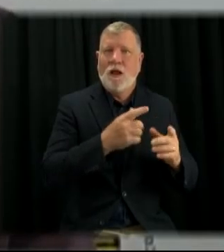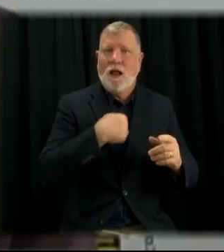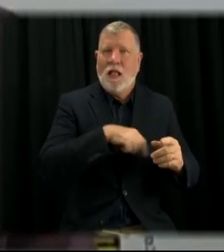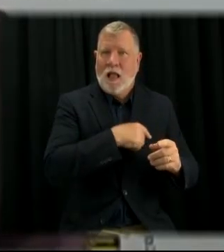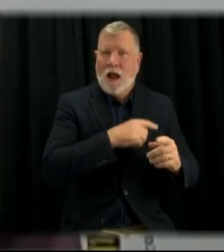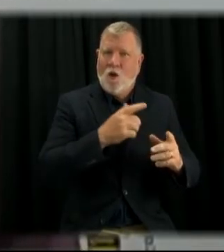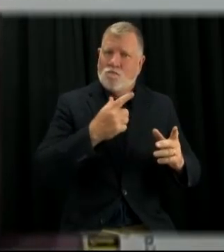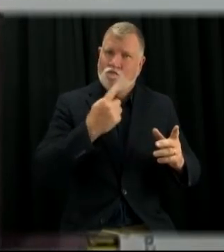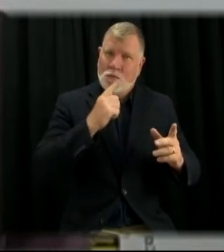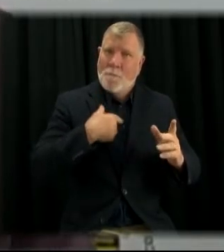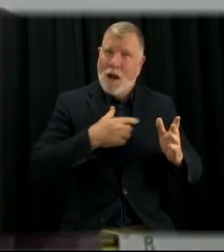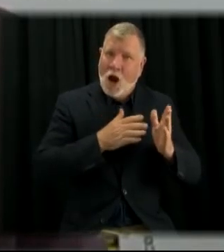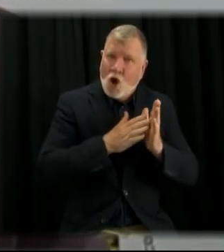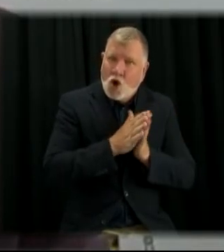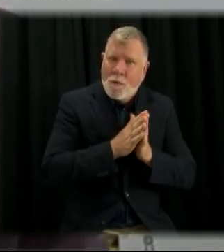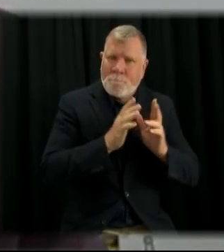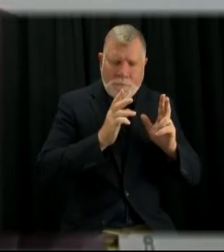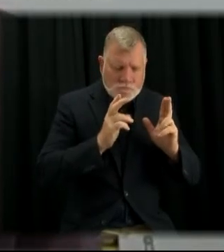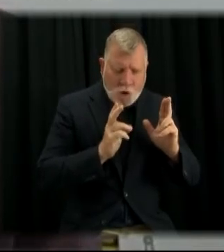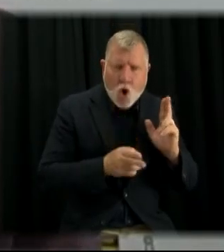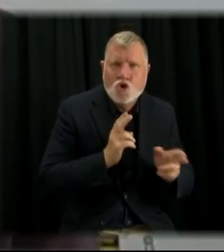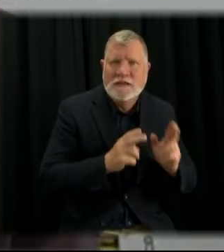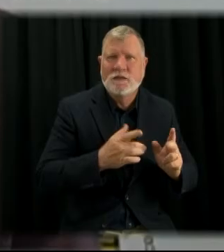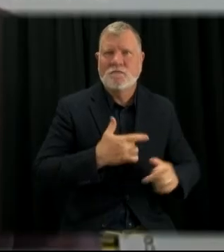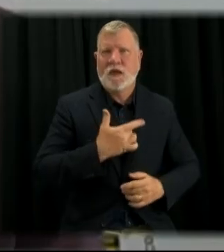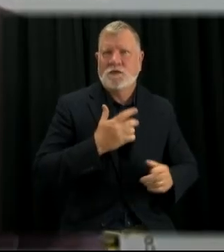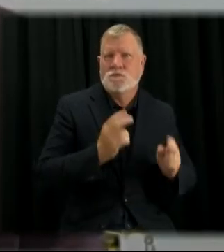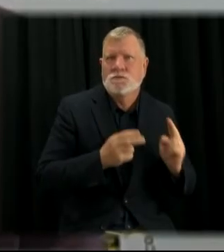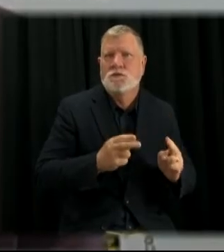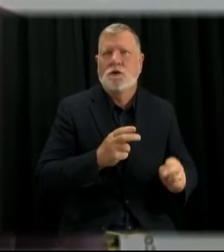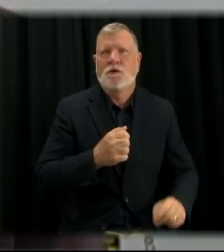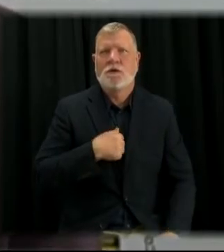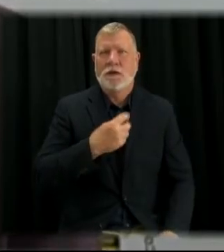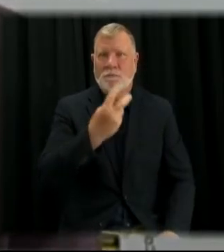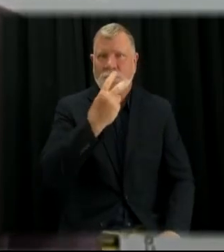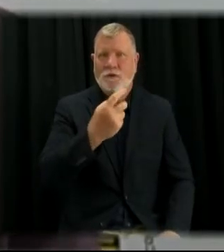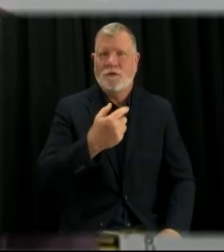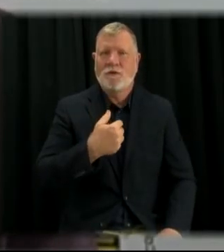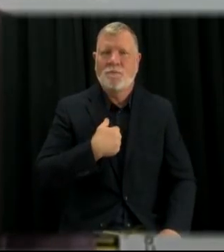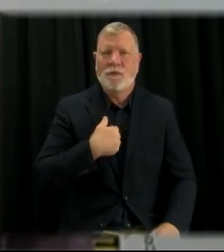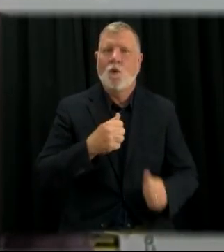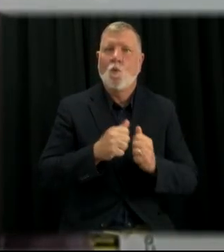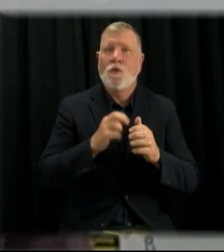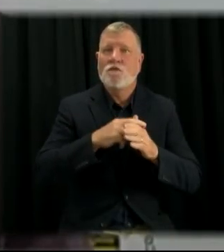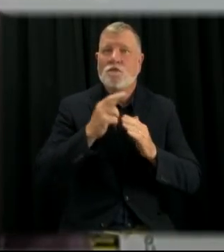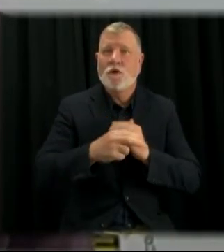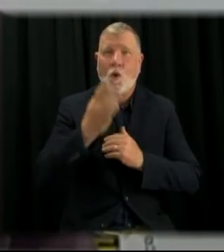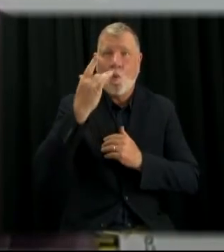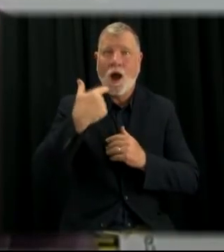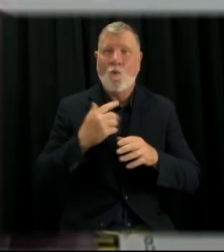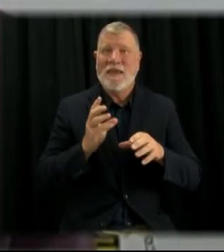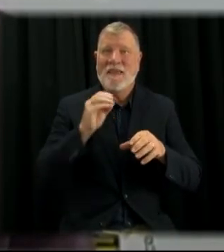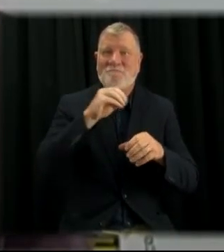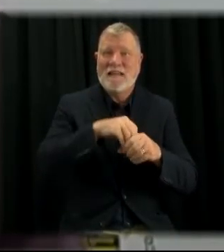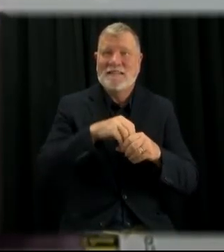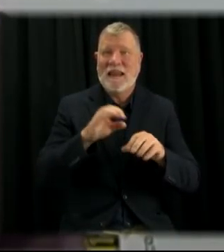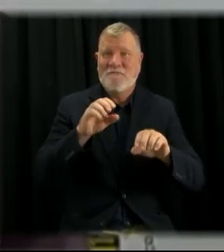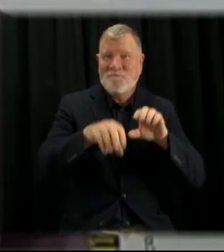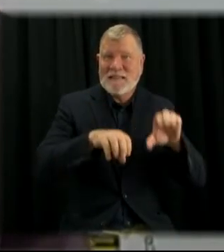vista tecnológico. Mi sentido de urgencia lo puedo percibir con resultados, porque